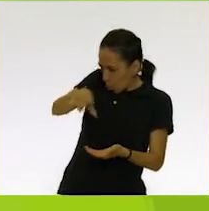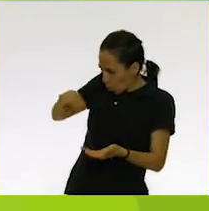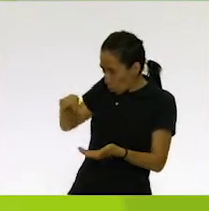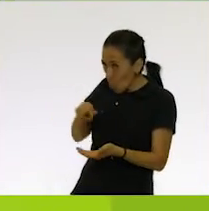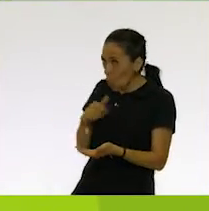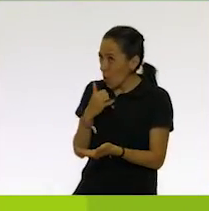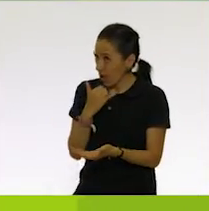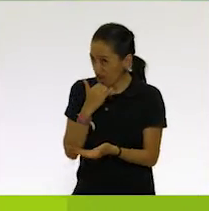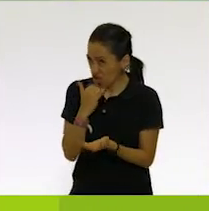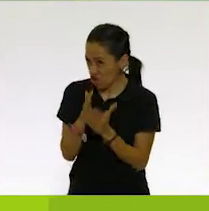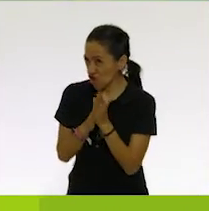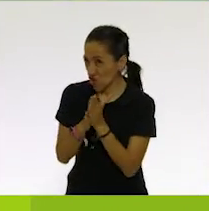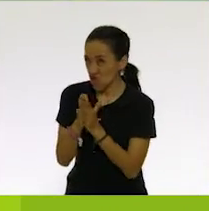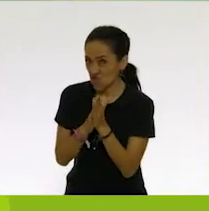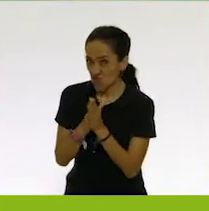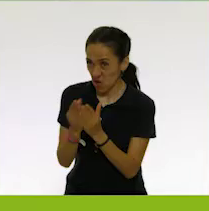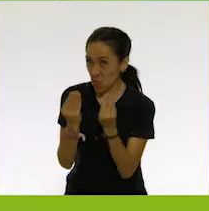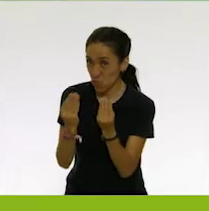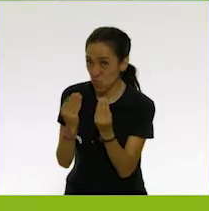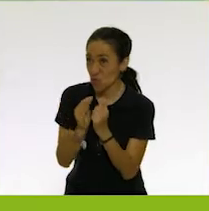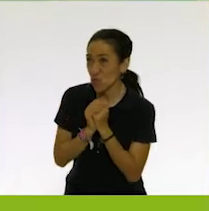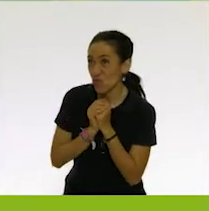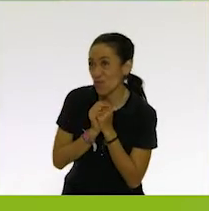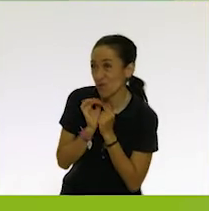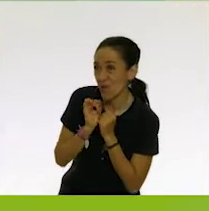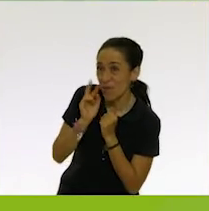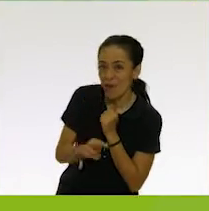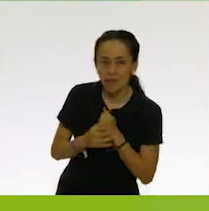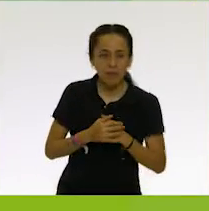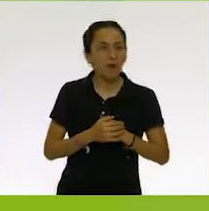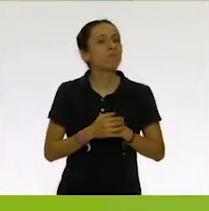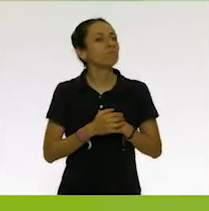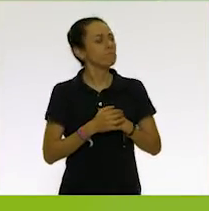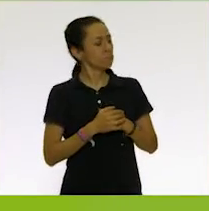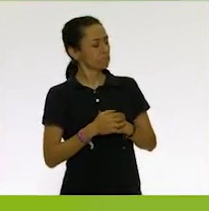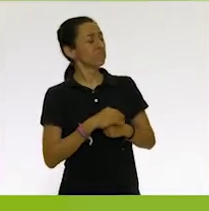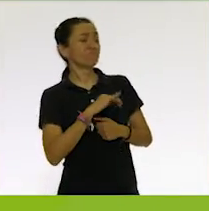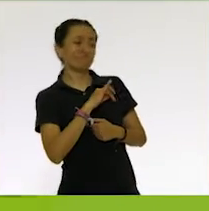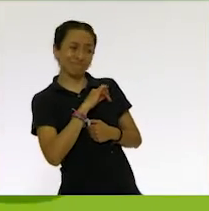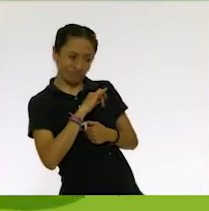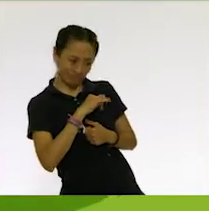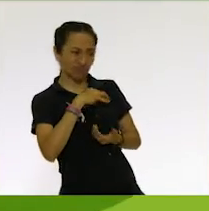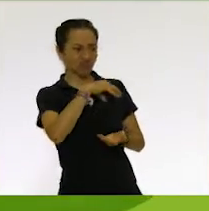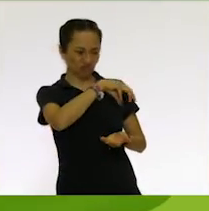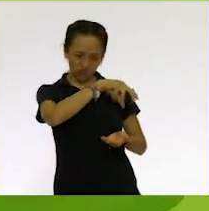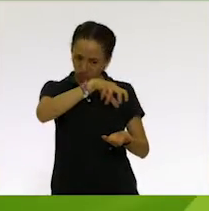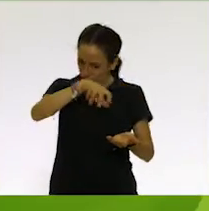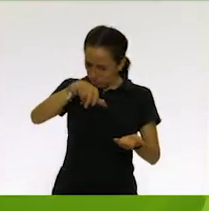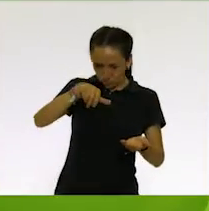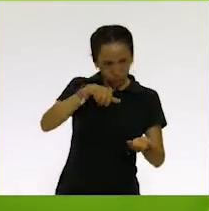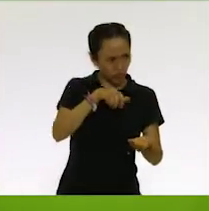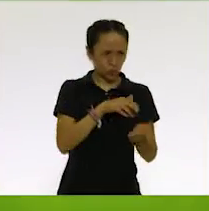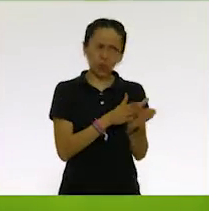Sí. Y el lobo dijo, sí, tiene mucho chocolate, ven,